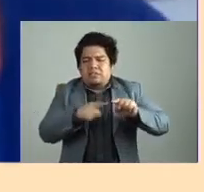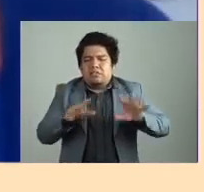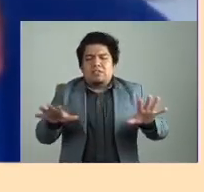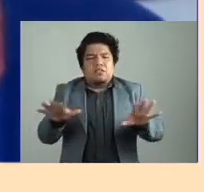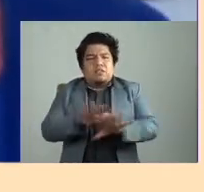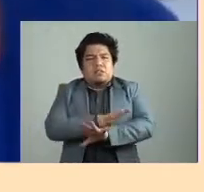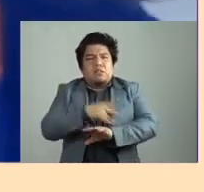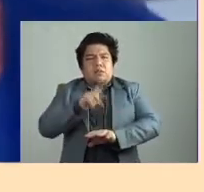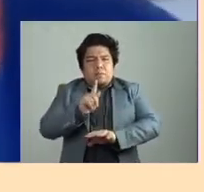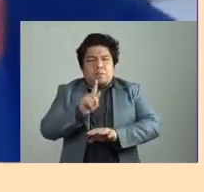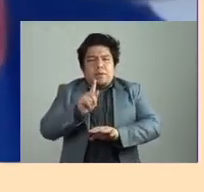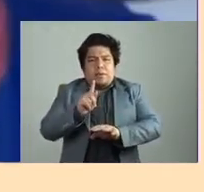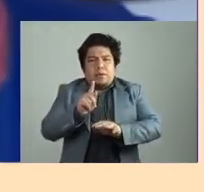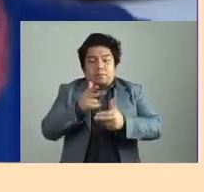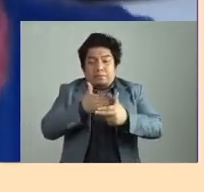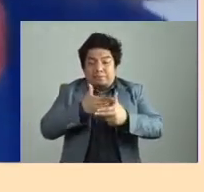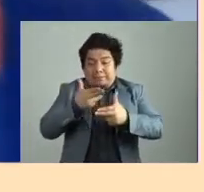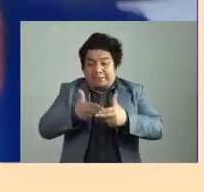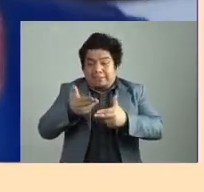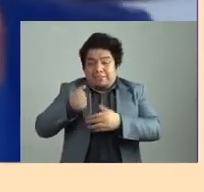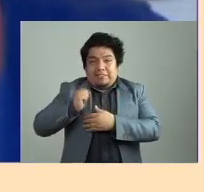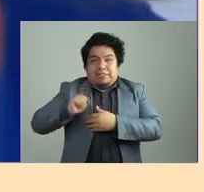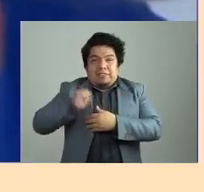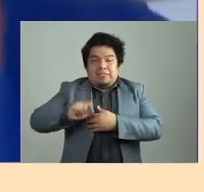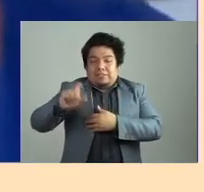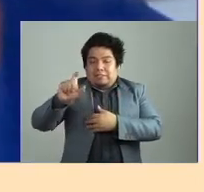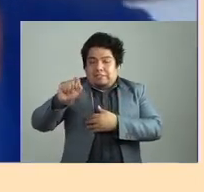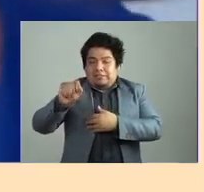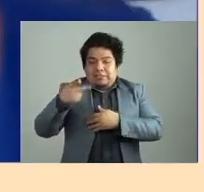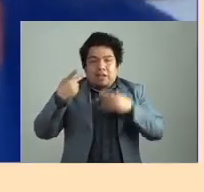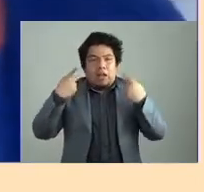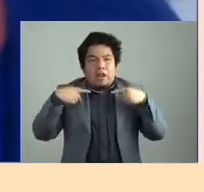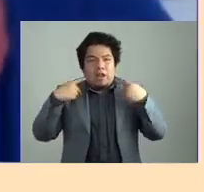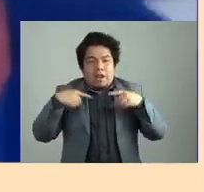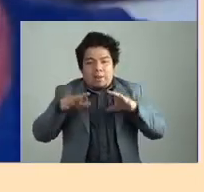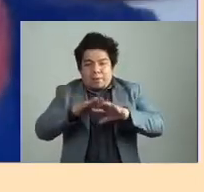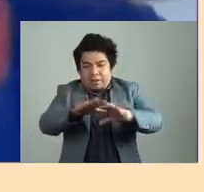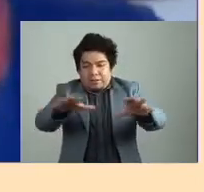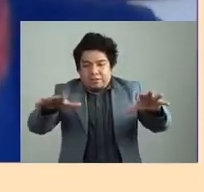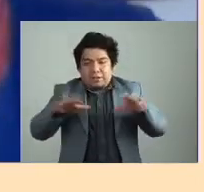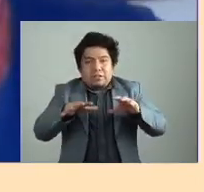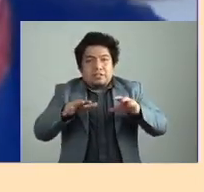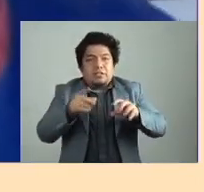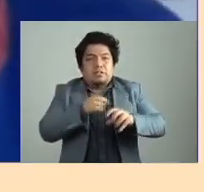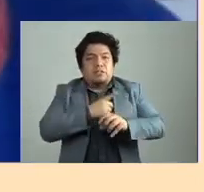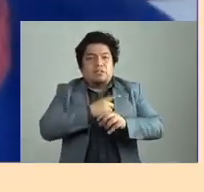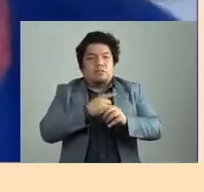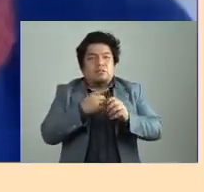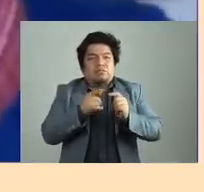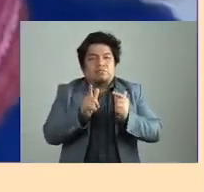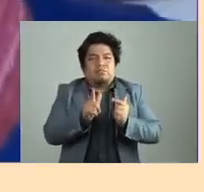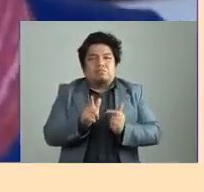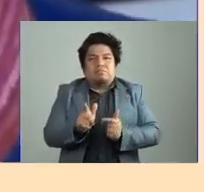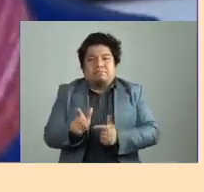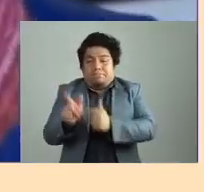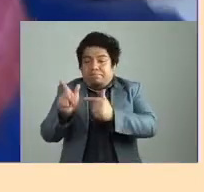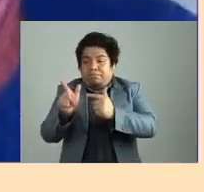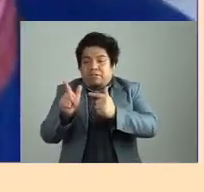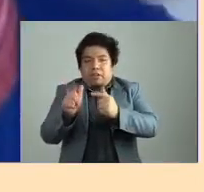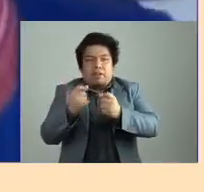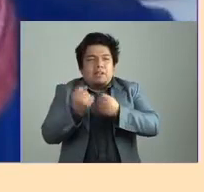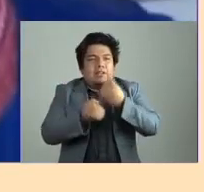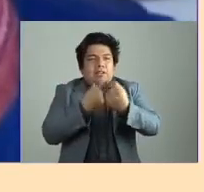que hasta el siglo 20 los comunes han continuado a vivir y en varias partes del mundo